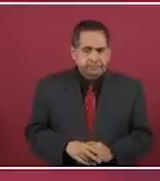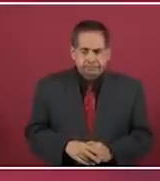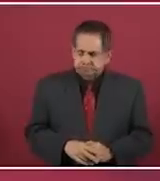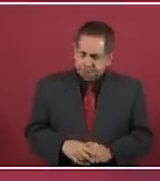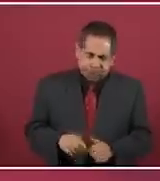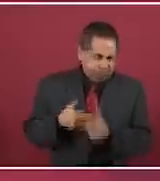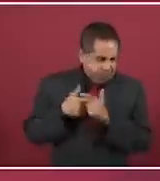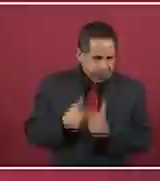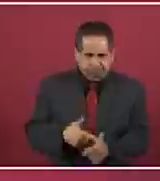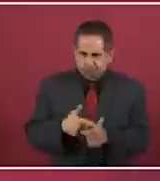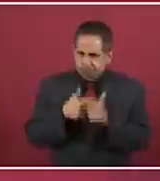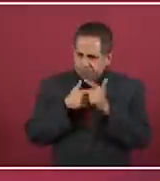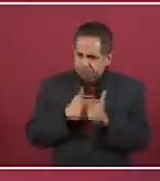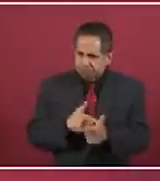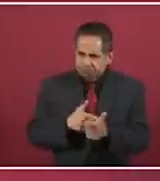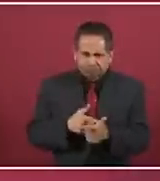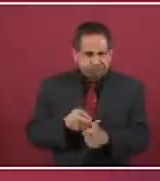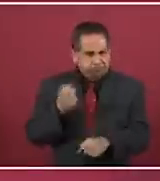perseverancia.